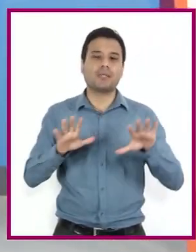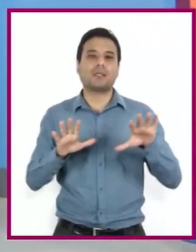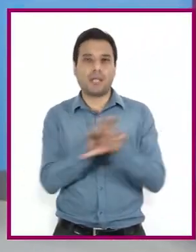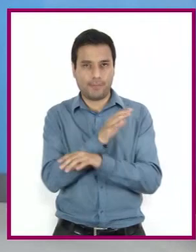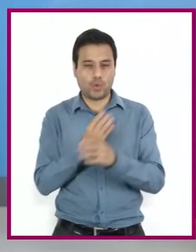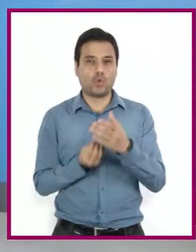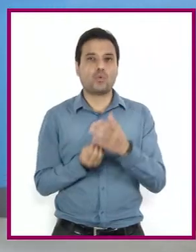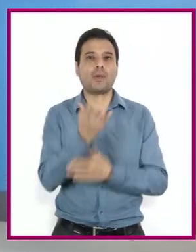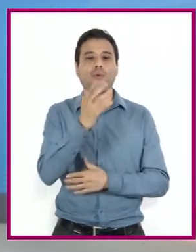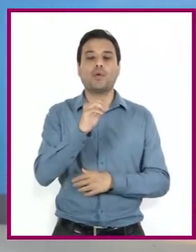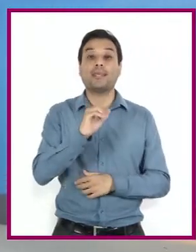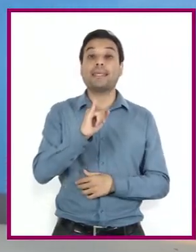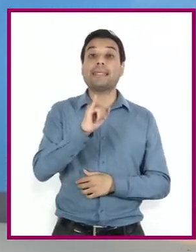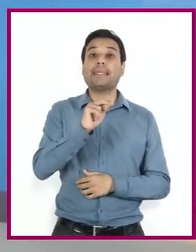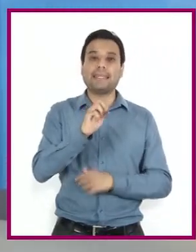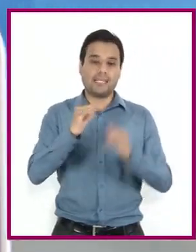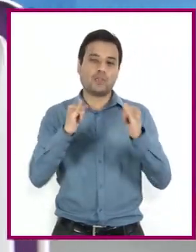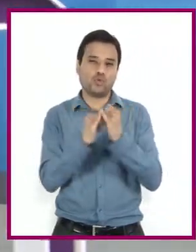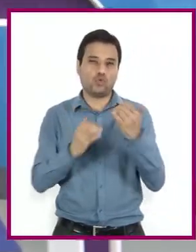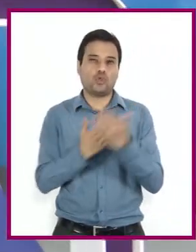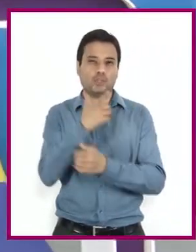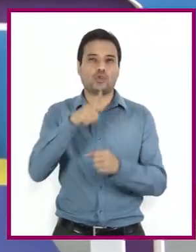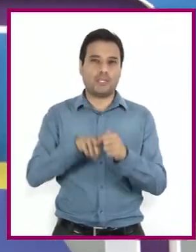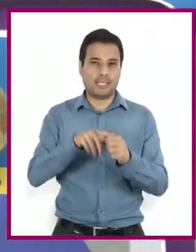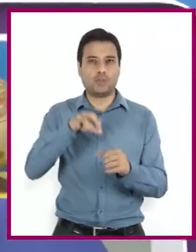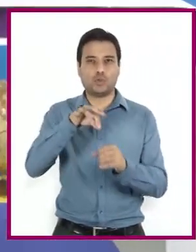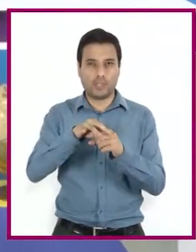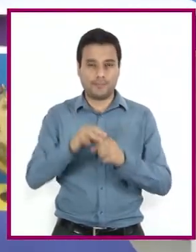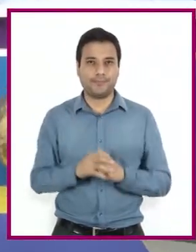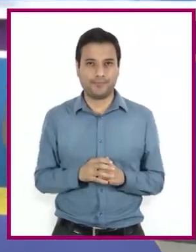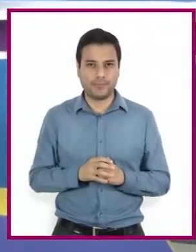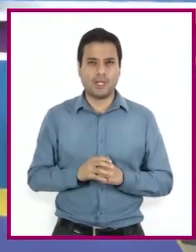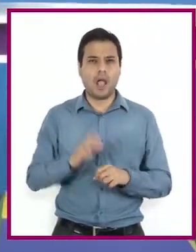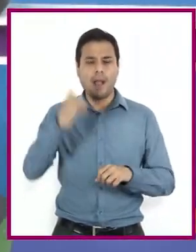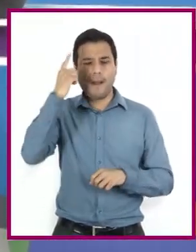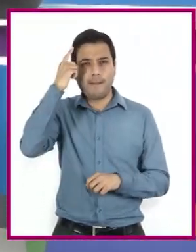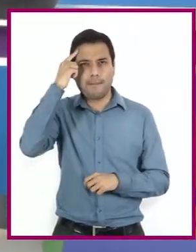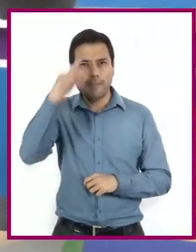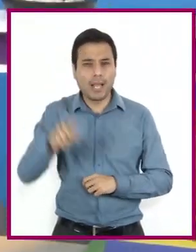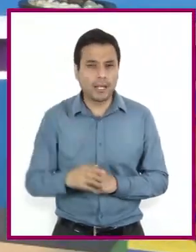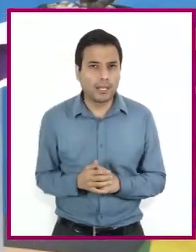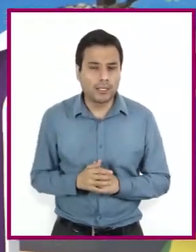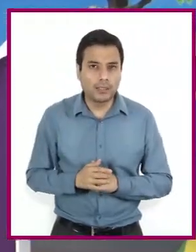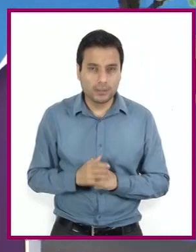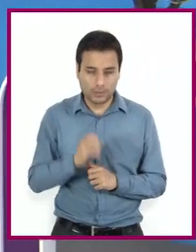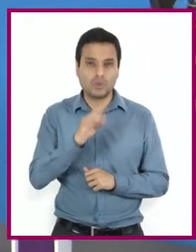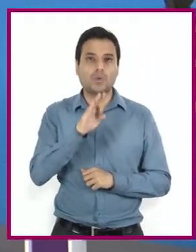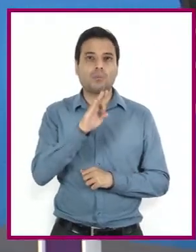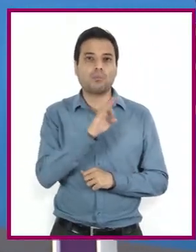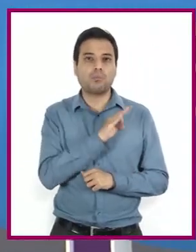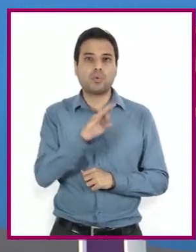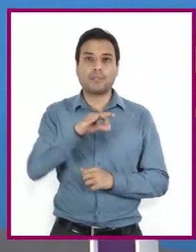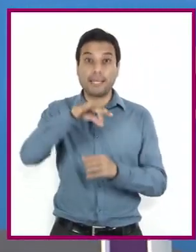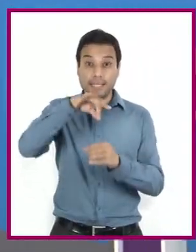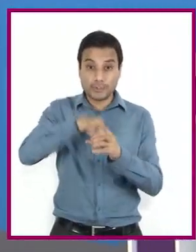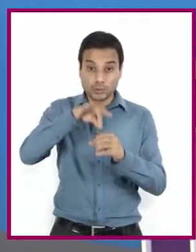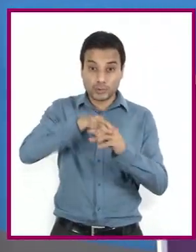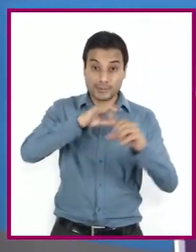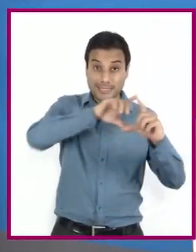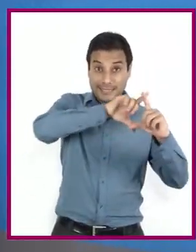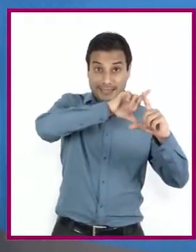decir, Instituto Nacional Electoral, ya que normaría y vigilaría las elecciones a nivel